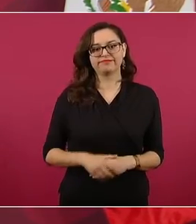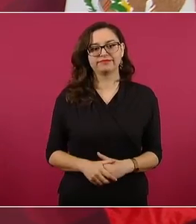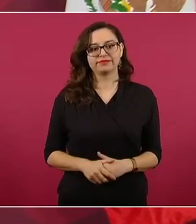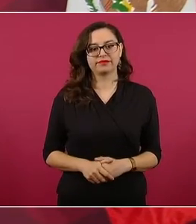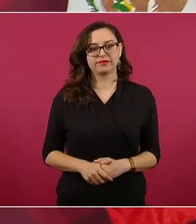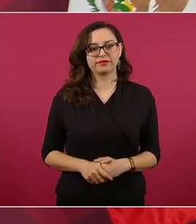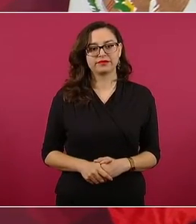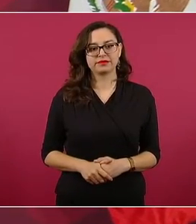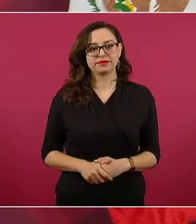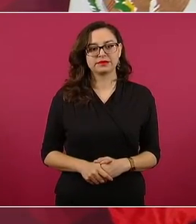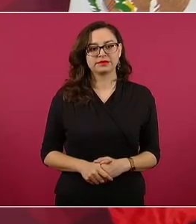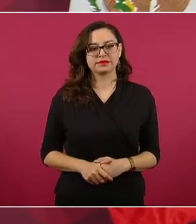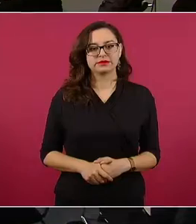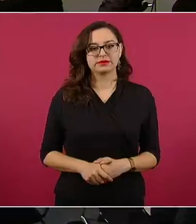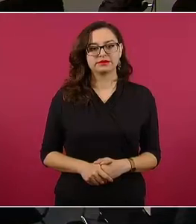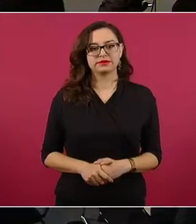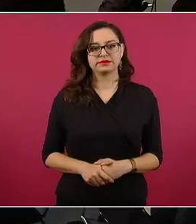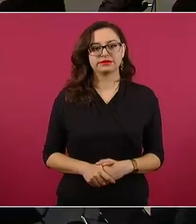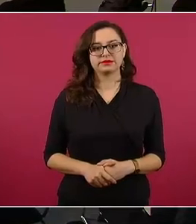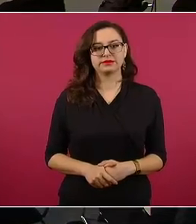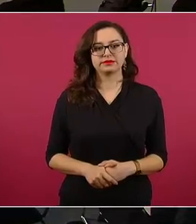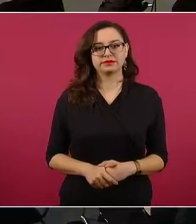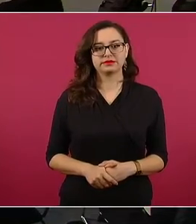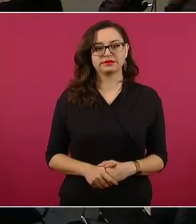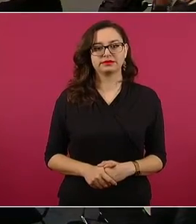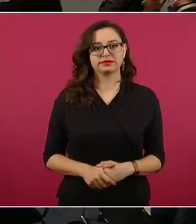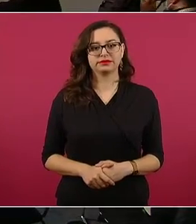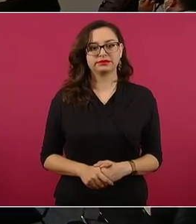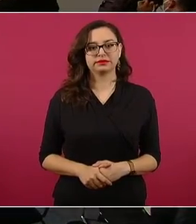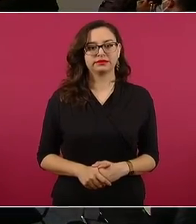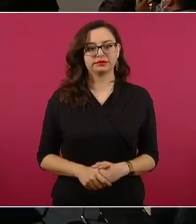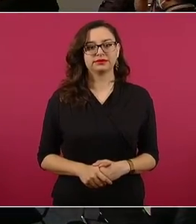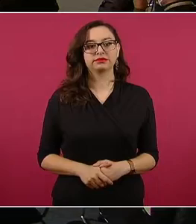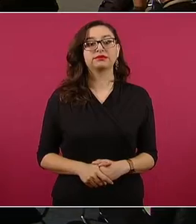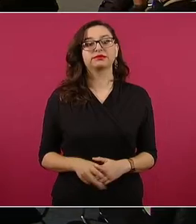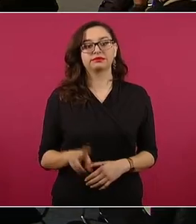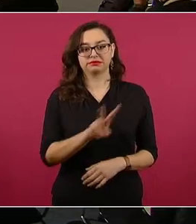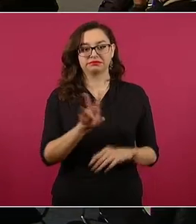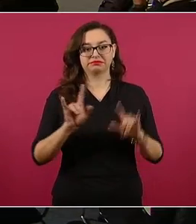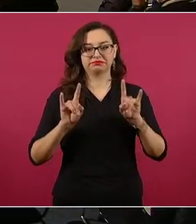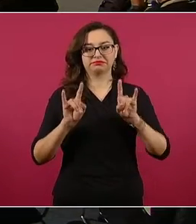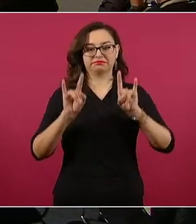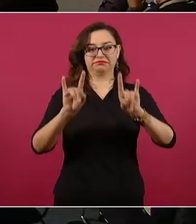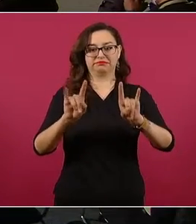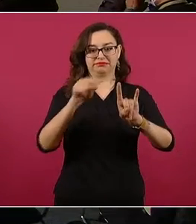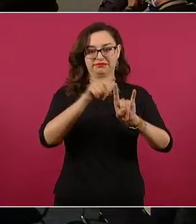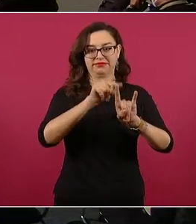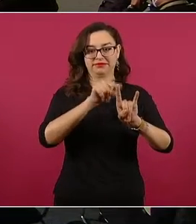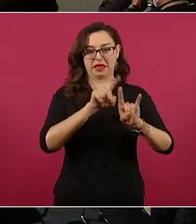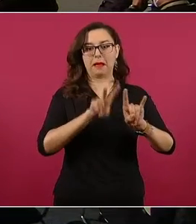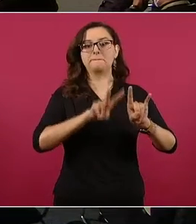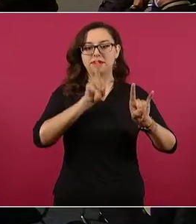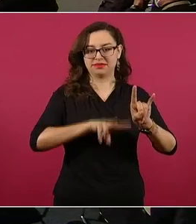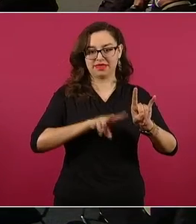A ver, muestra la otra, la verdadera. Ahí está, sí. Sí.